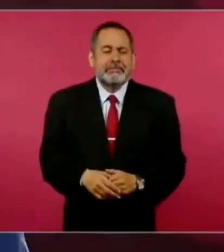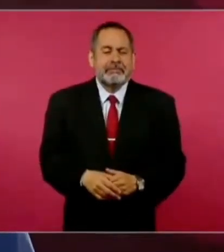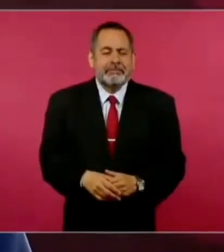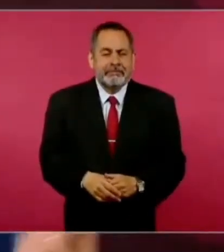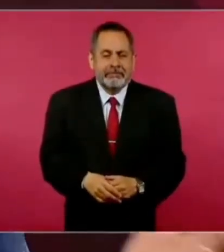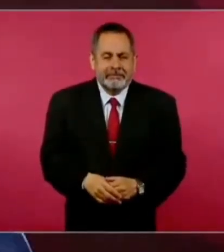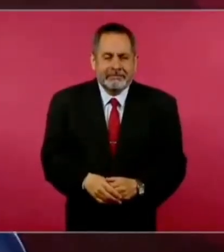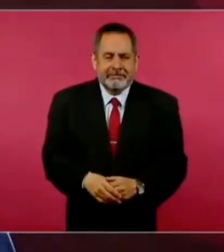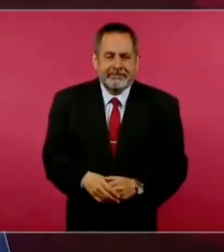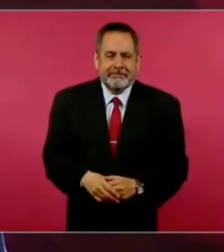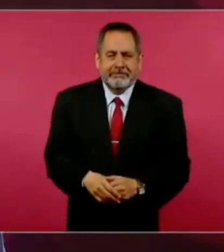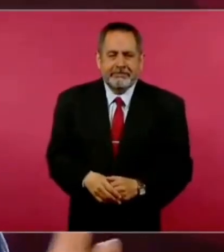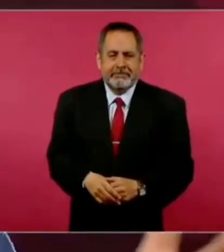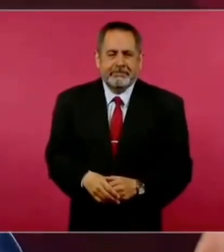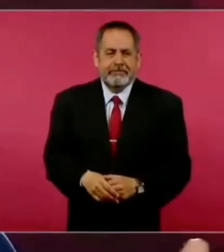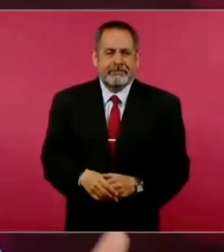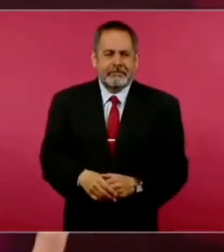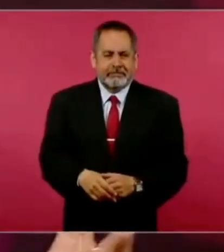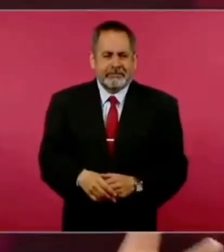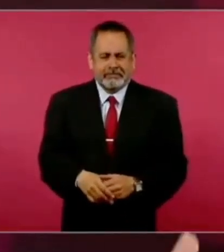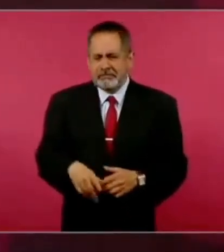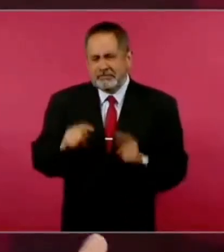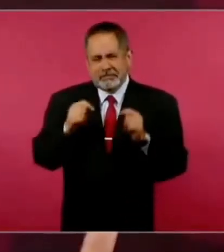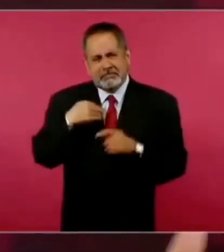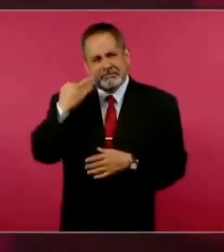y no le hace que lleve